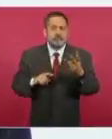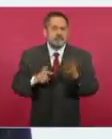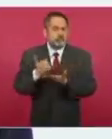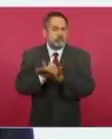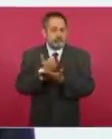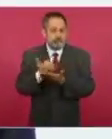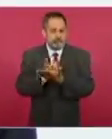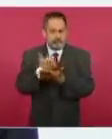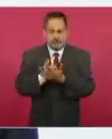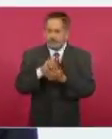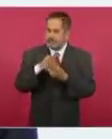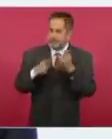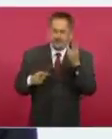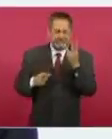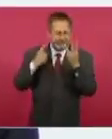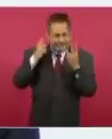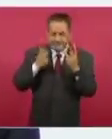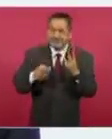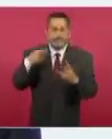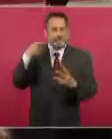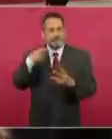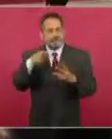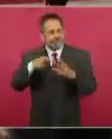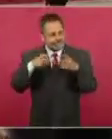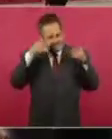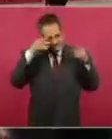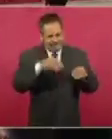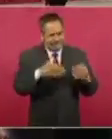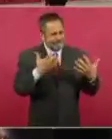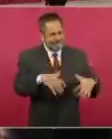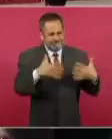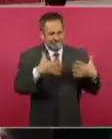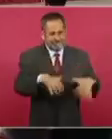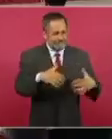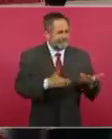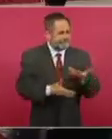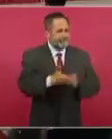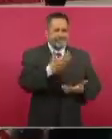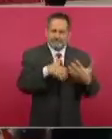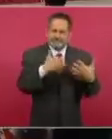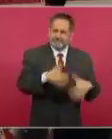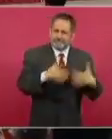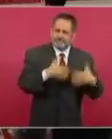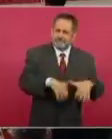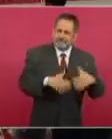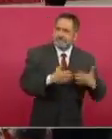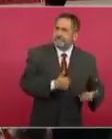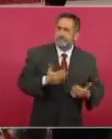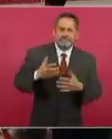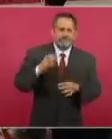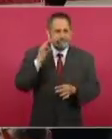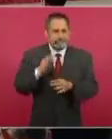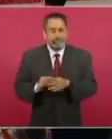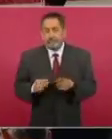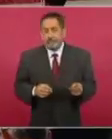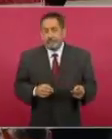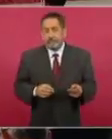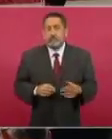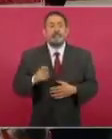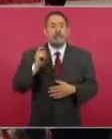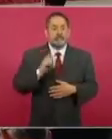arroz. Esta meta de producción la estamos